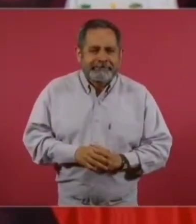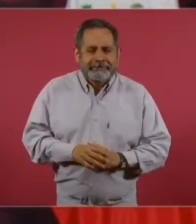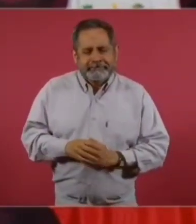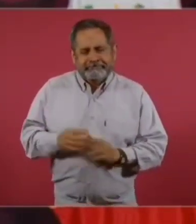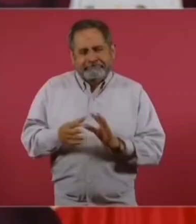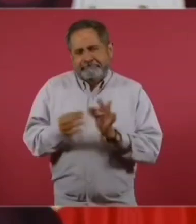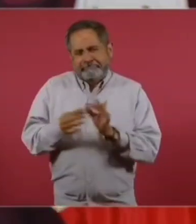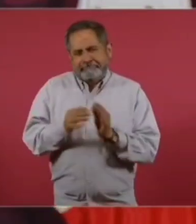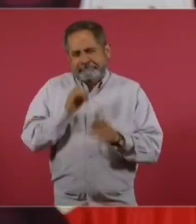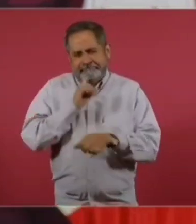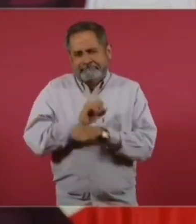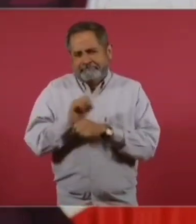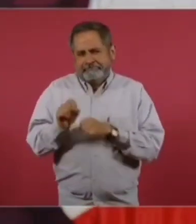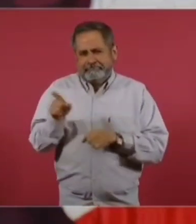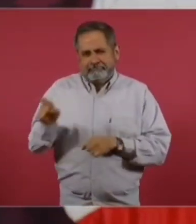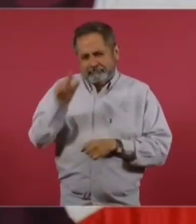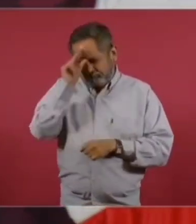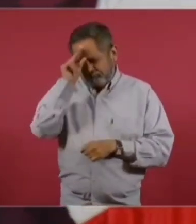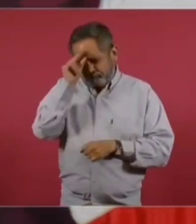coloquialmente,